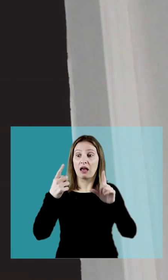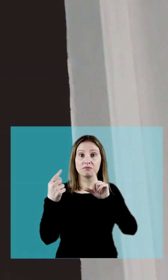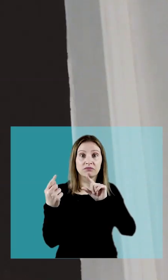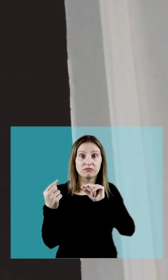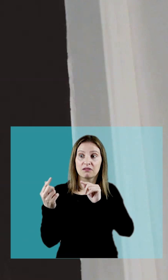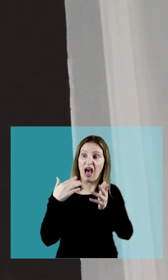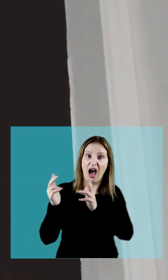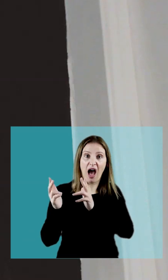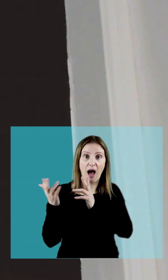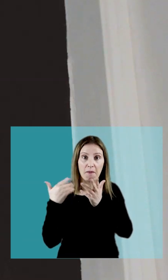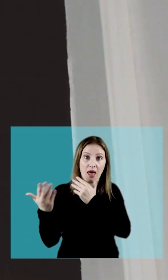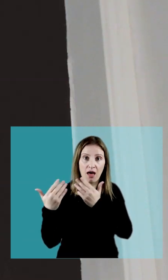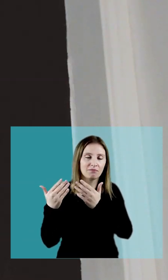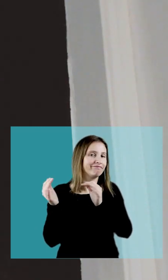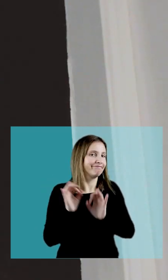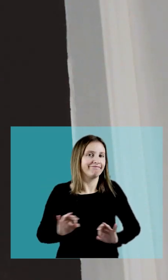pueden comunicarse,